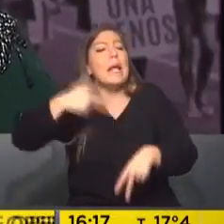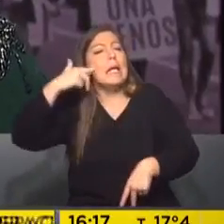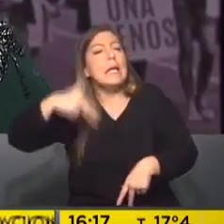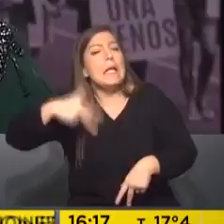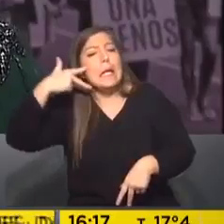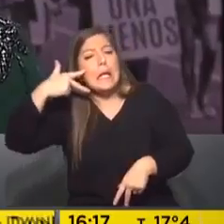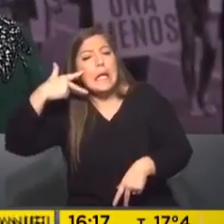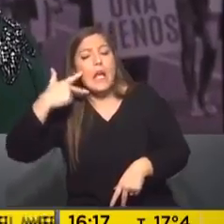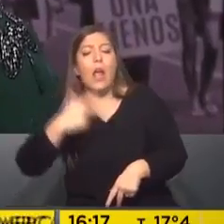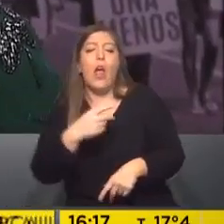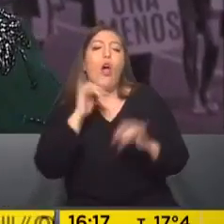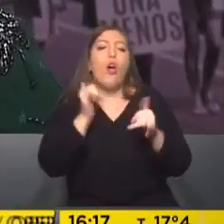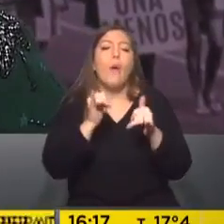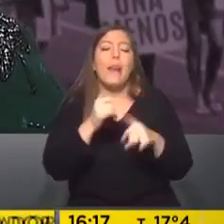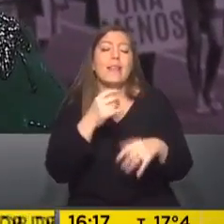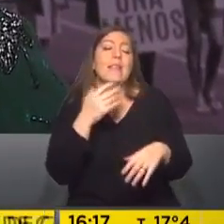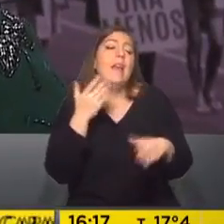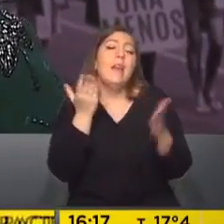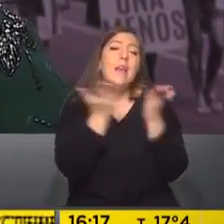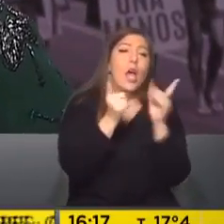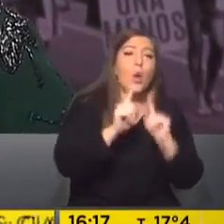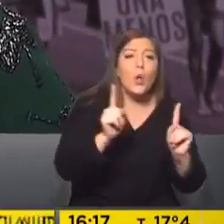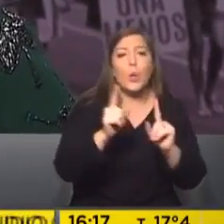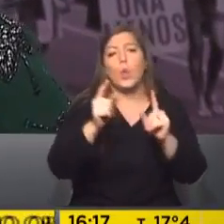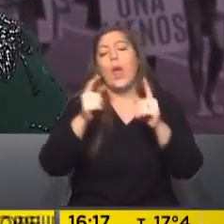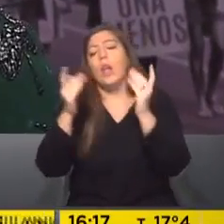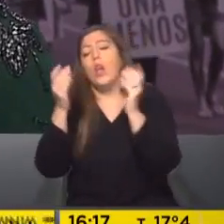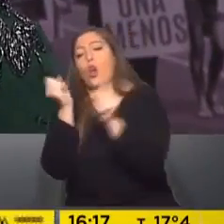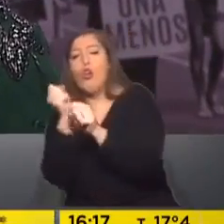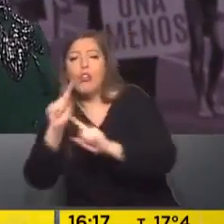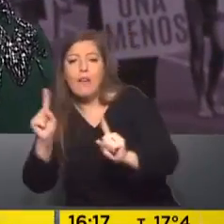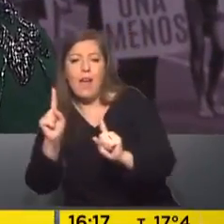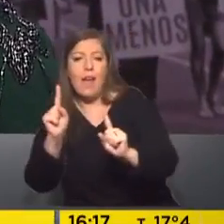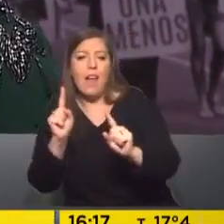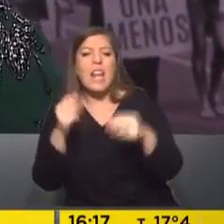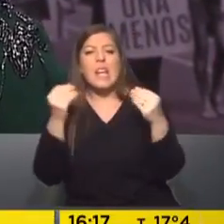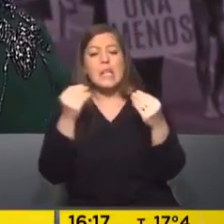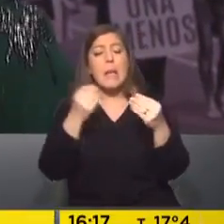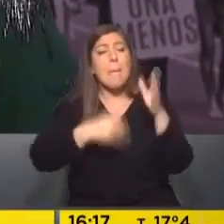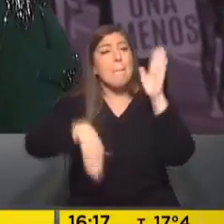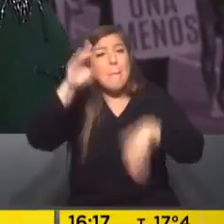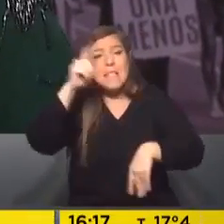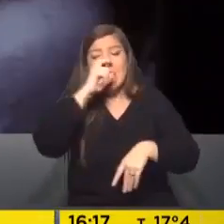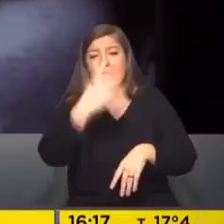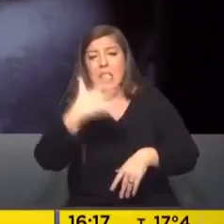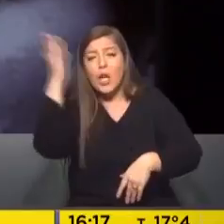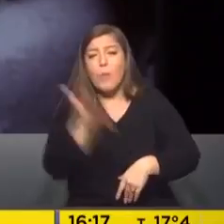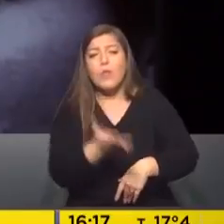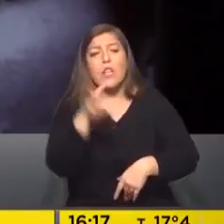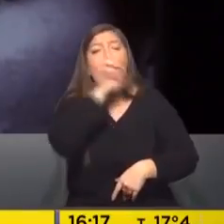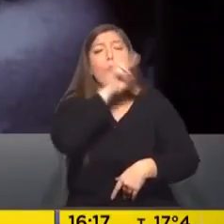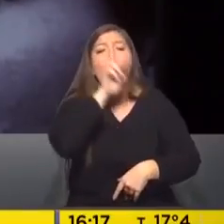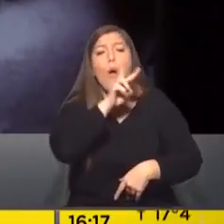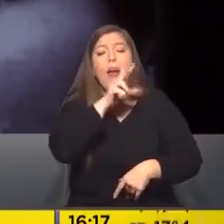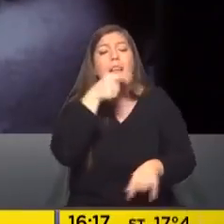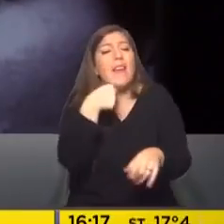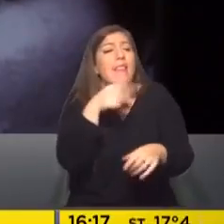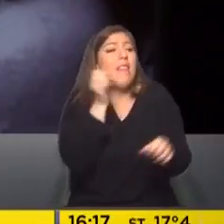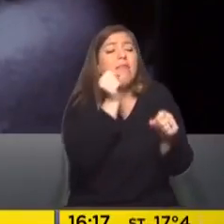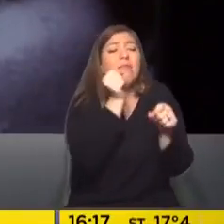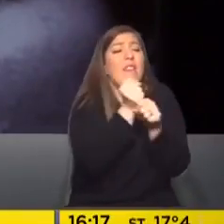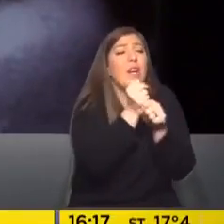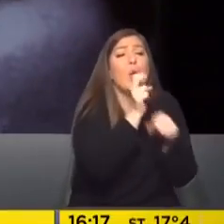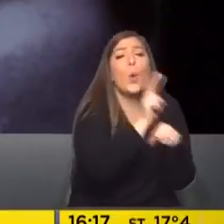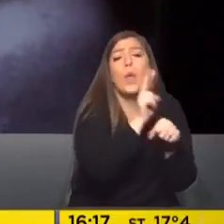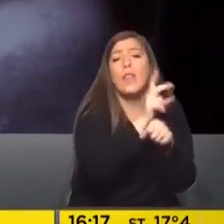un 75% mujeres que están cuidando, están, claro, haciendo tareas de cuidado. Claro, entonces, es un concepto muy peyorativo porque da, claro, la sensación que no que estudian, están